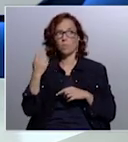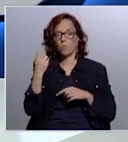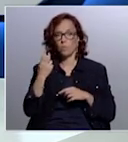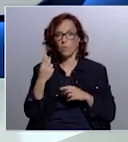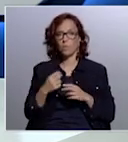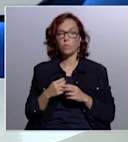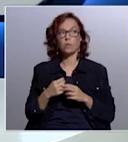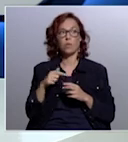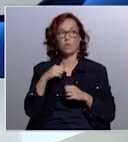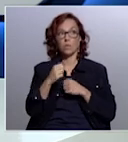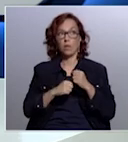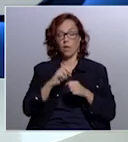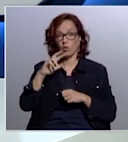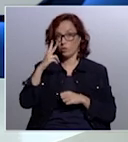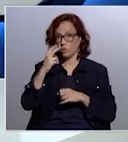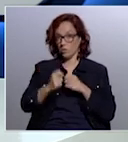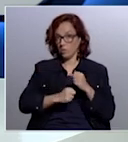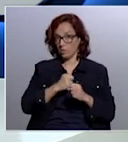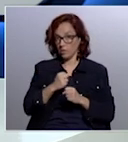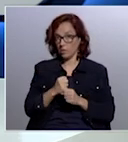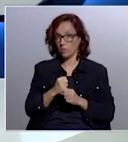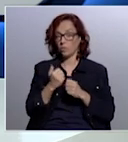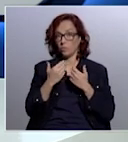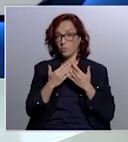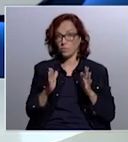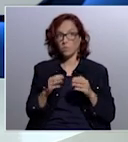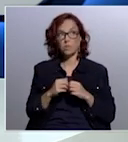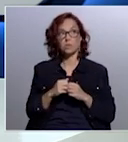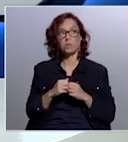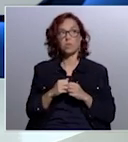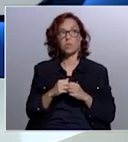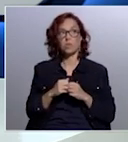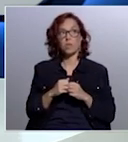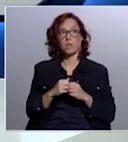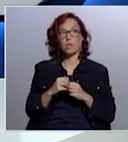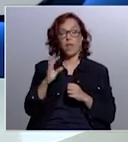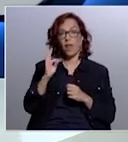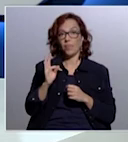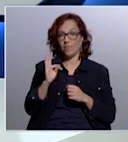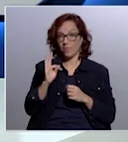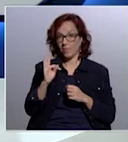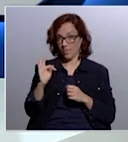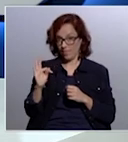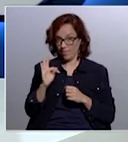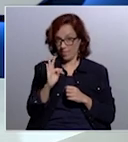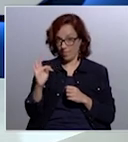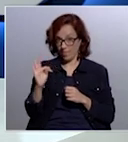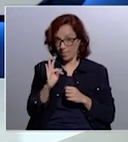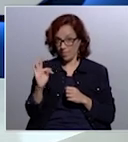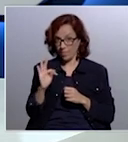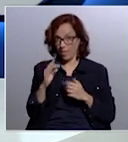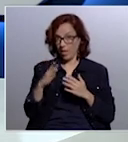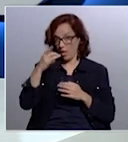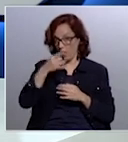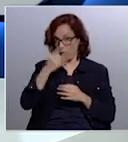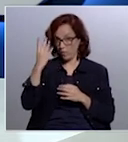este año es el tercer año que lanzamos la temporada bueno que tanja va a ser la que lance con nosotros la temporada el